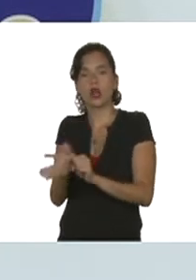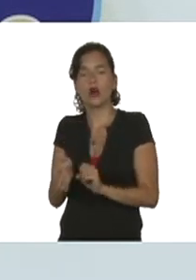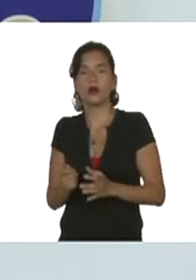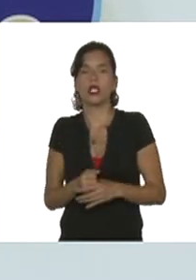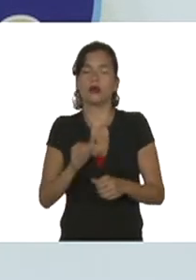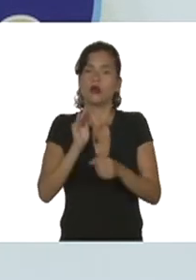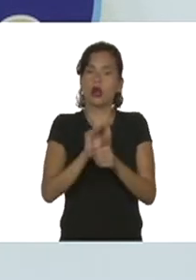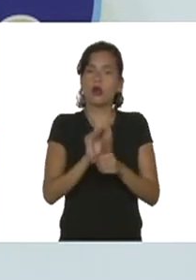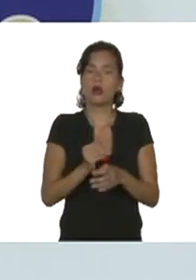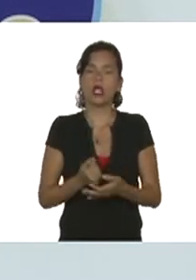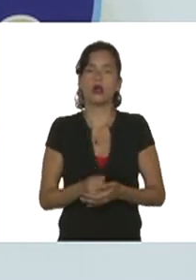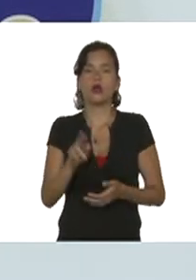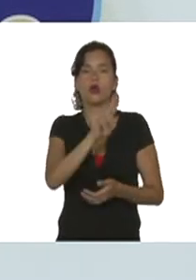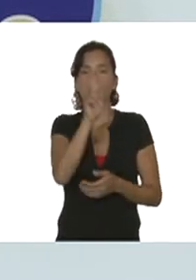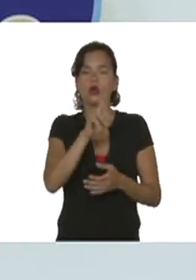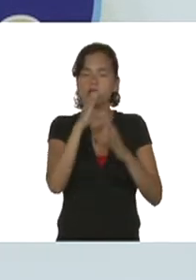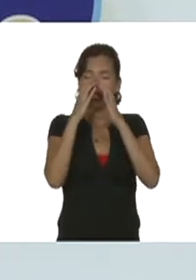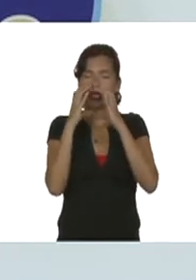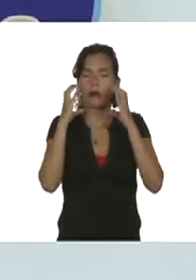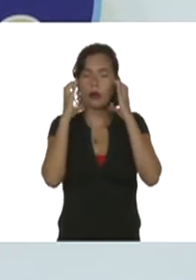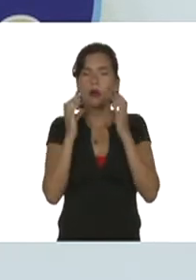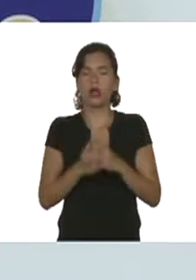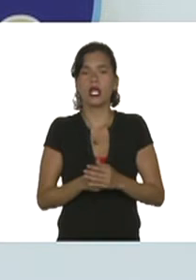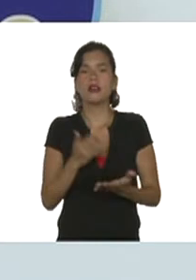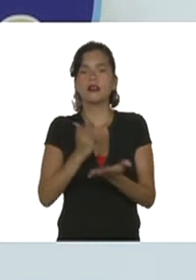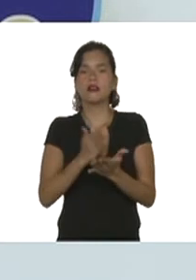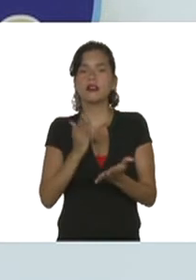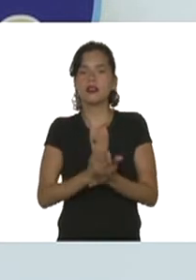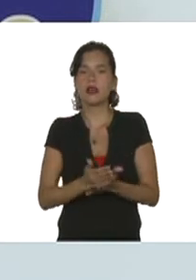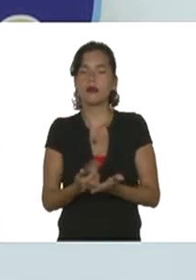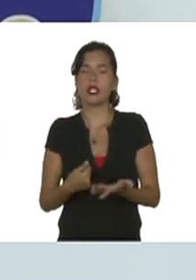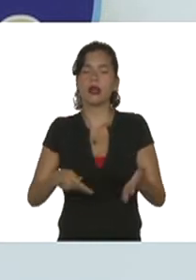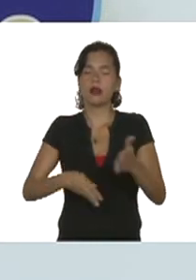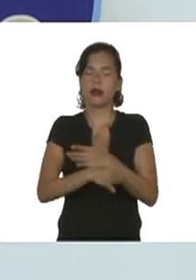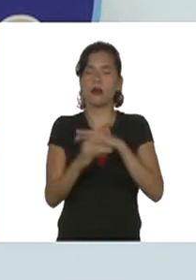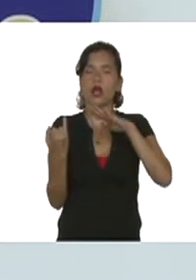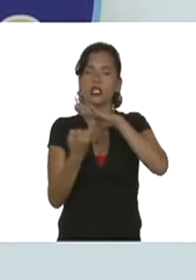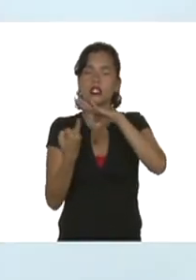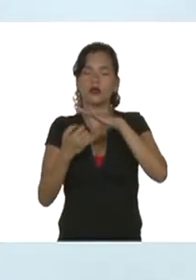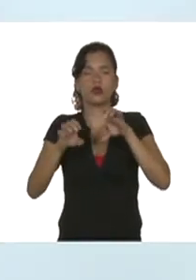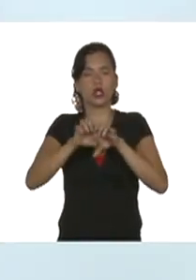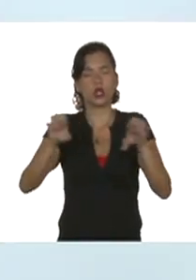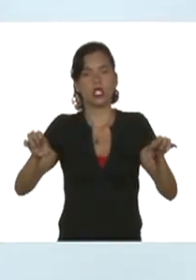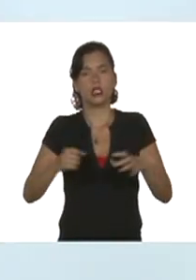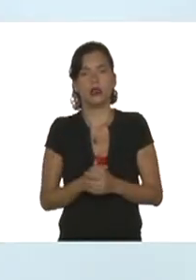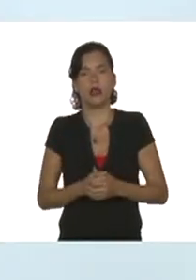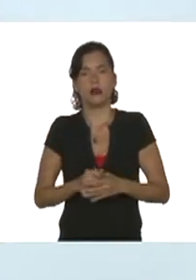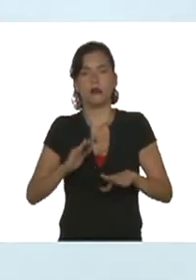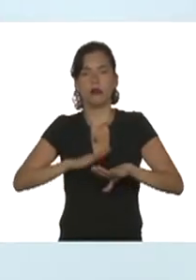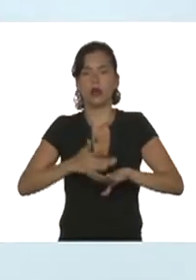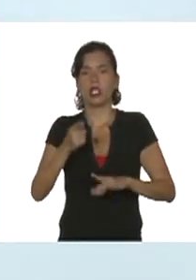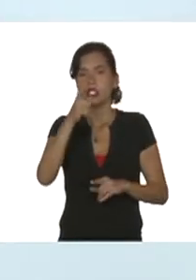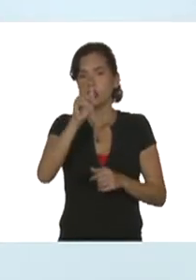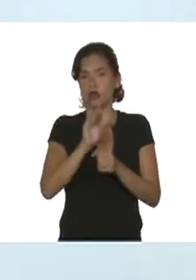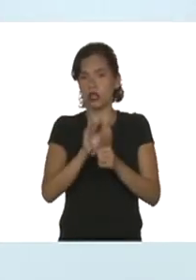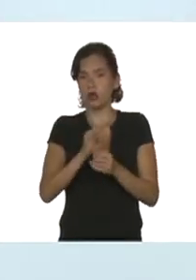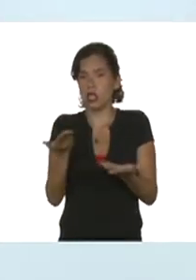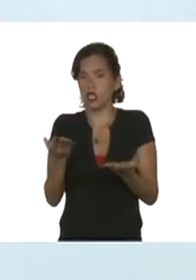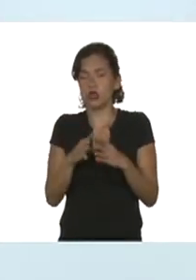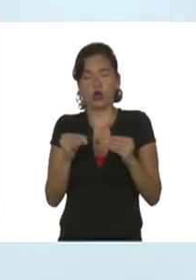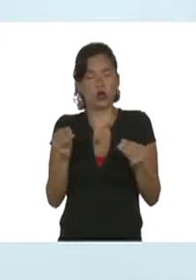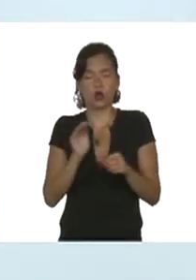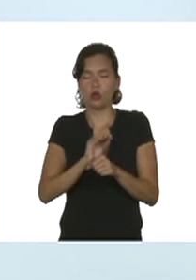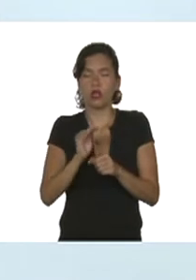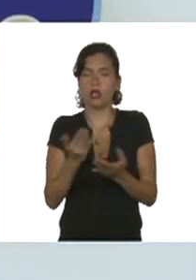seguir cuidándonos, utilizar nuestro tapaboca cada vez que vamos a la institución educativa, porque si tú te cuidas, nos